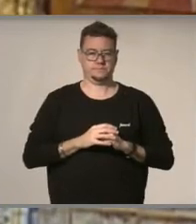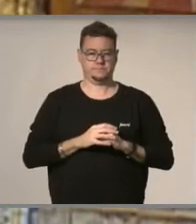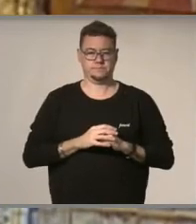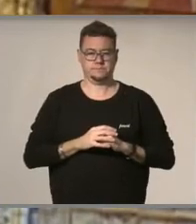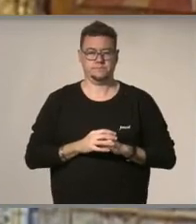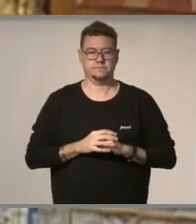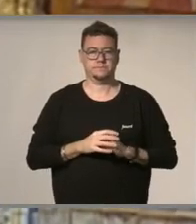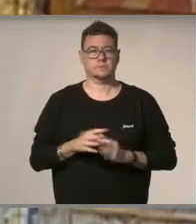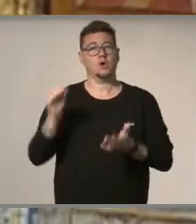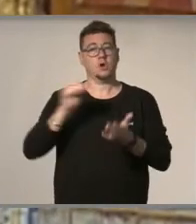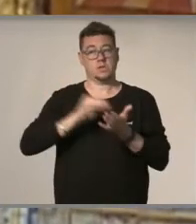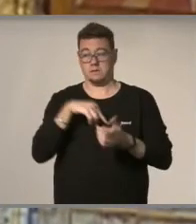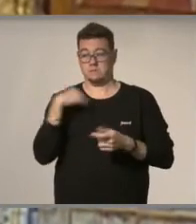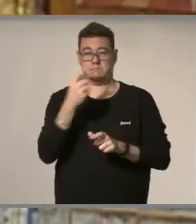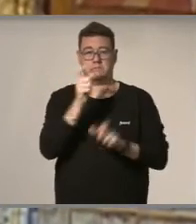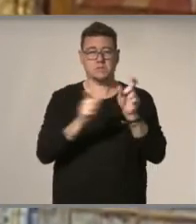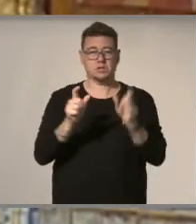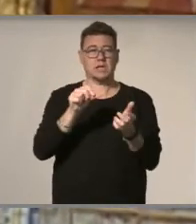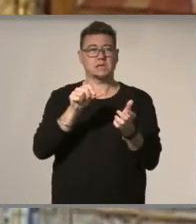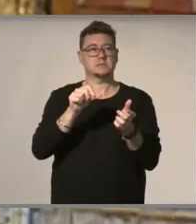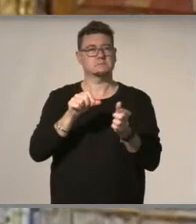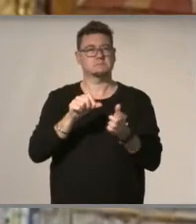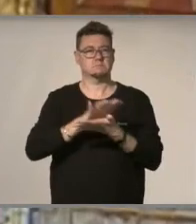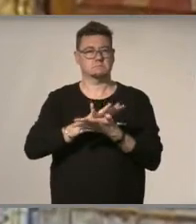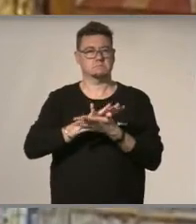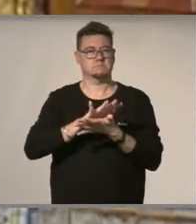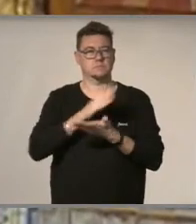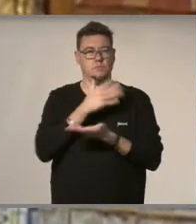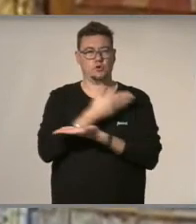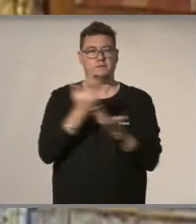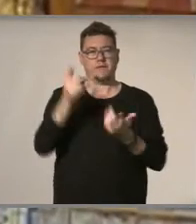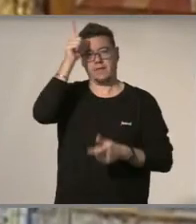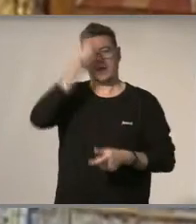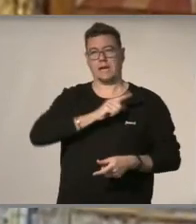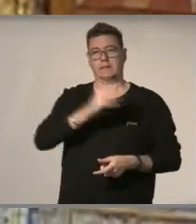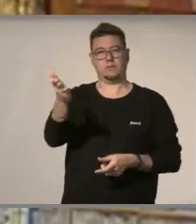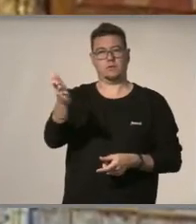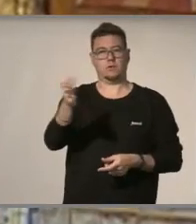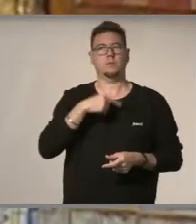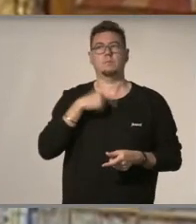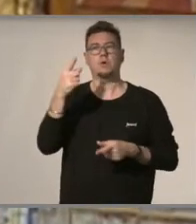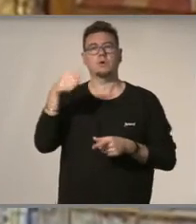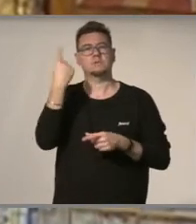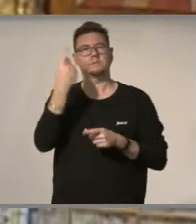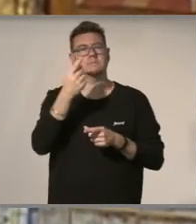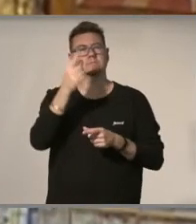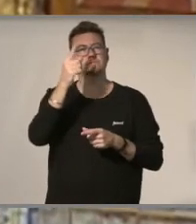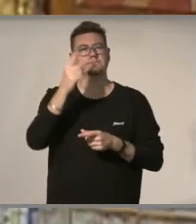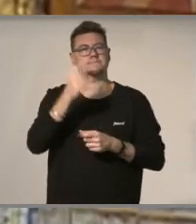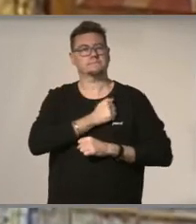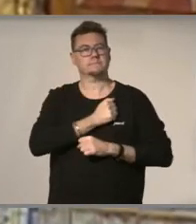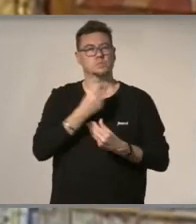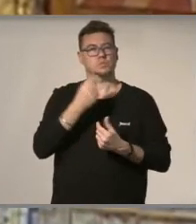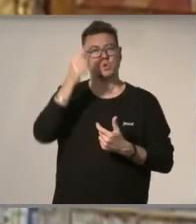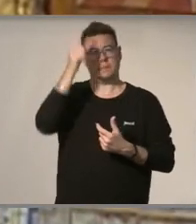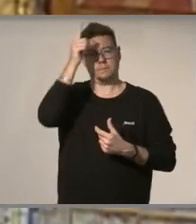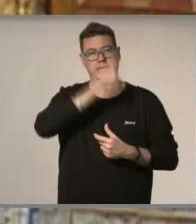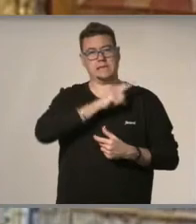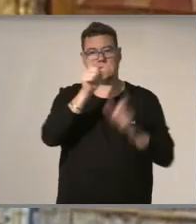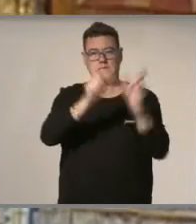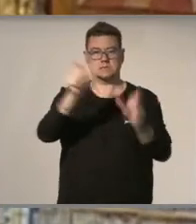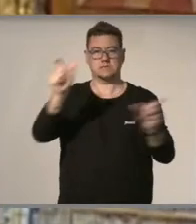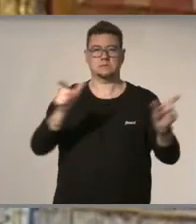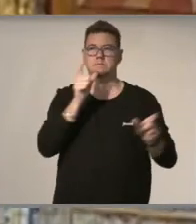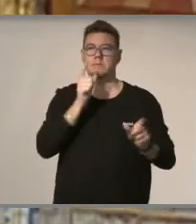De nuevo, la tranquilidad de los ciudadanos por su confianza en el ejército, por su estima hacia los militares, que especialmente en estas